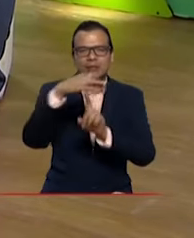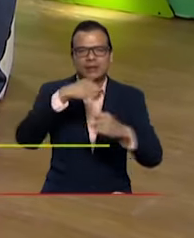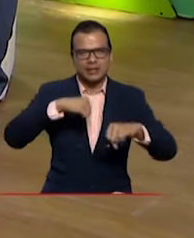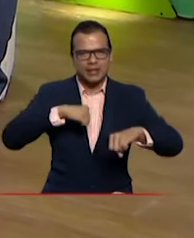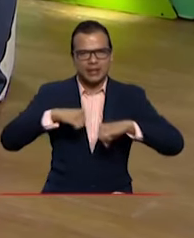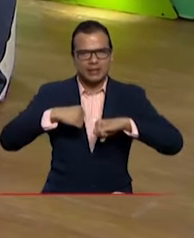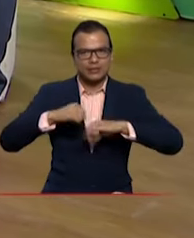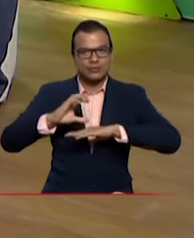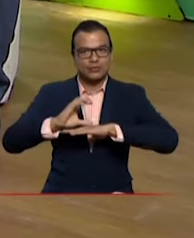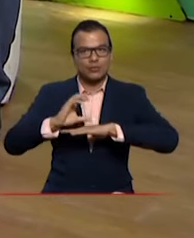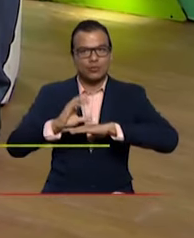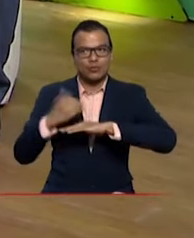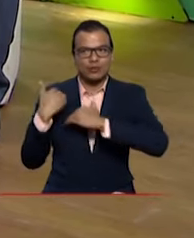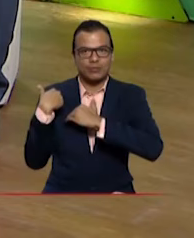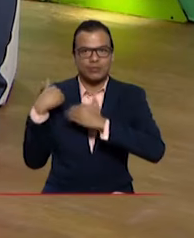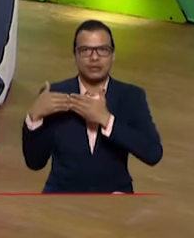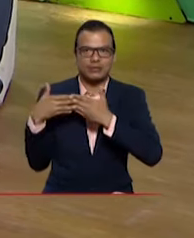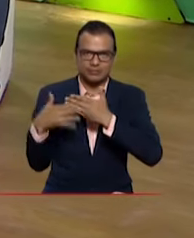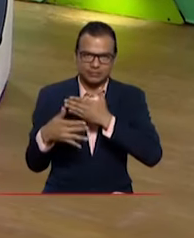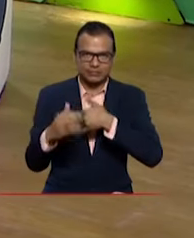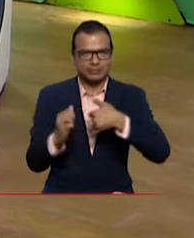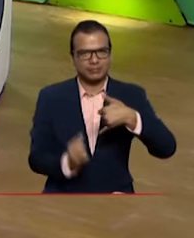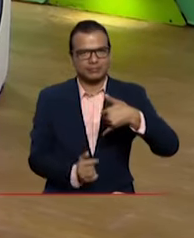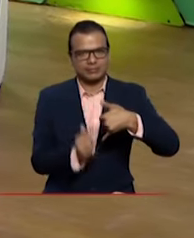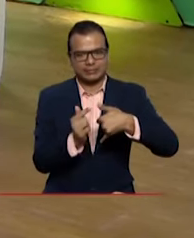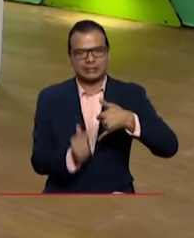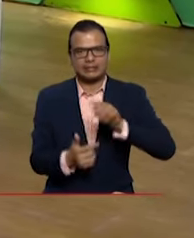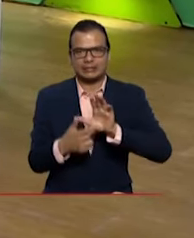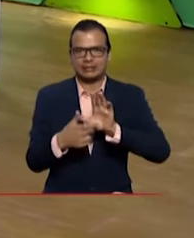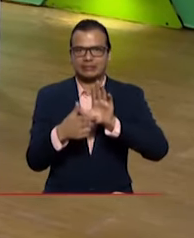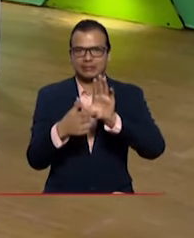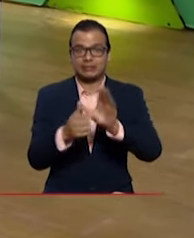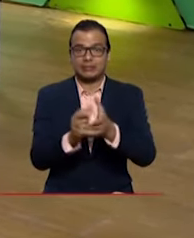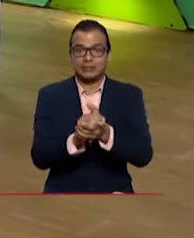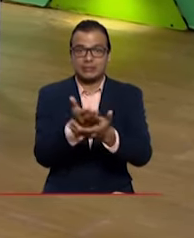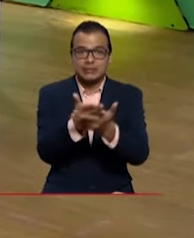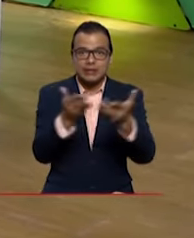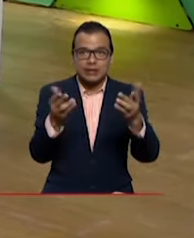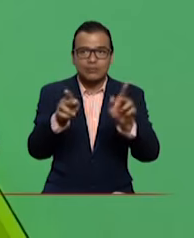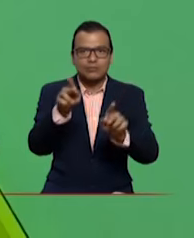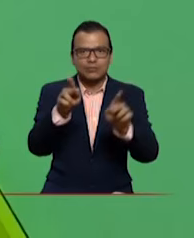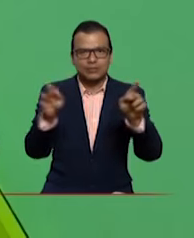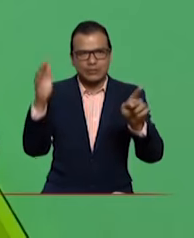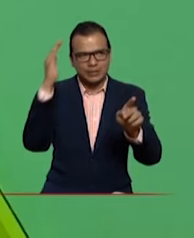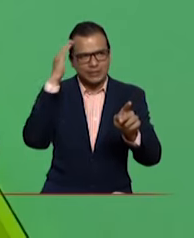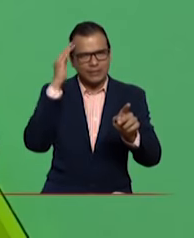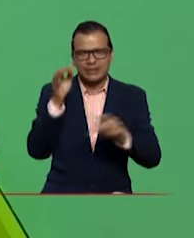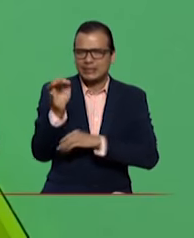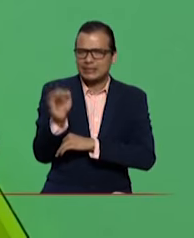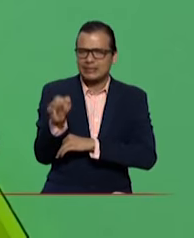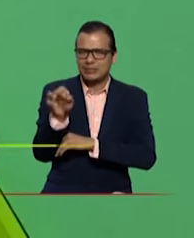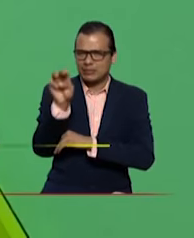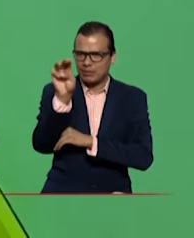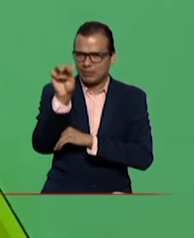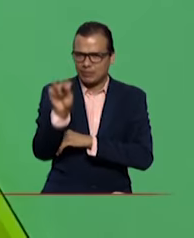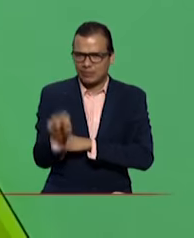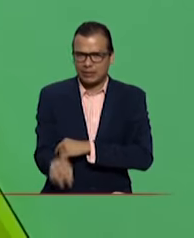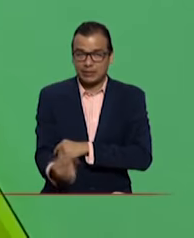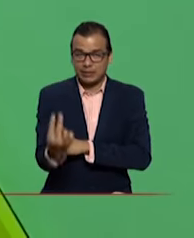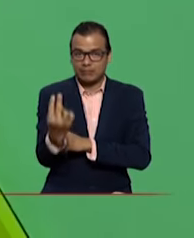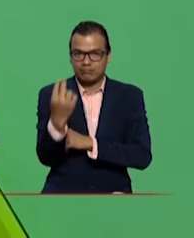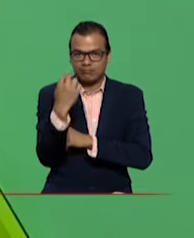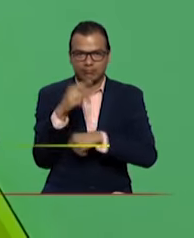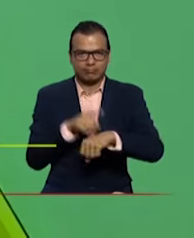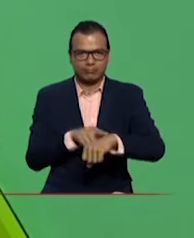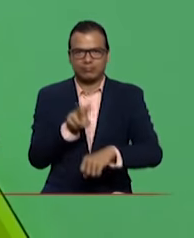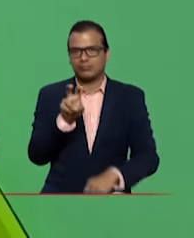medio ambiente en nuestra región. Saludo especial a todos esos televidentes que se conectan muy fieles todos los martes en punto de las